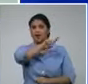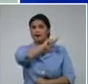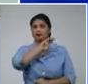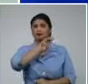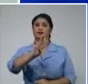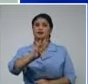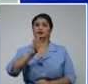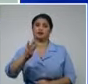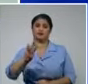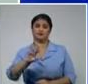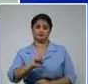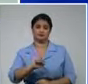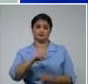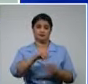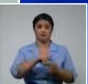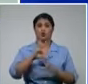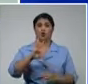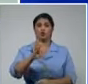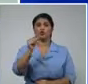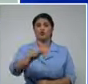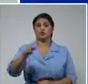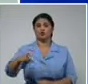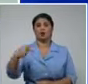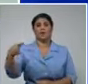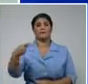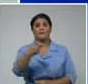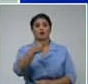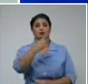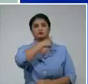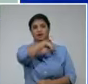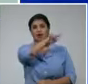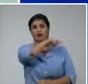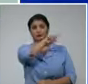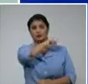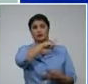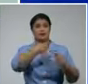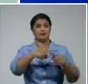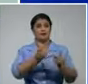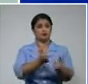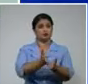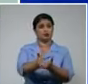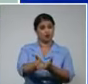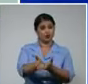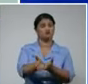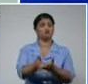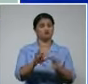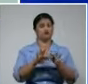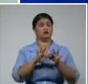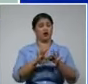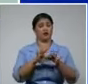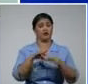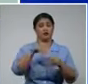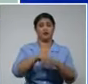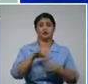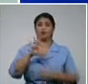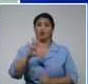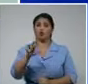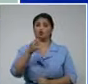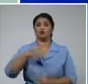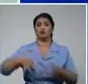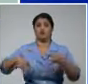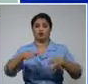menos, pero todavía con una dispersión importante de los mismos en 8 de sus 11